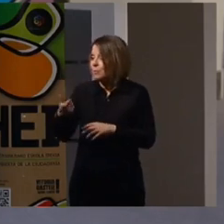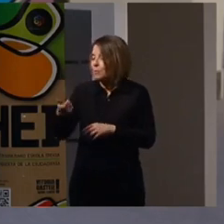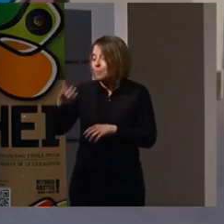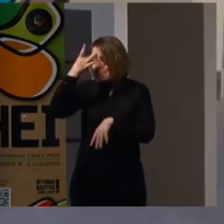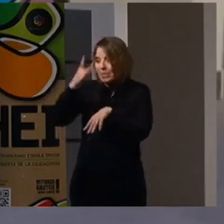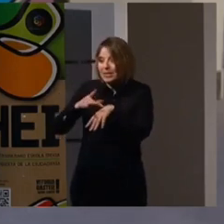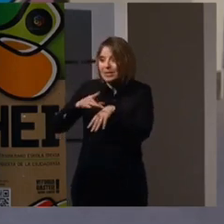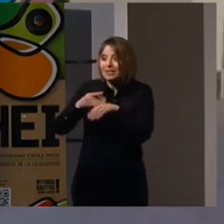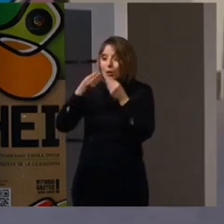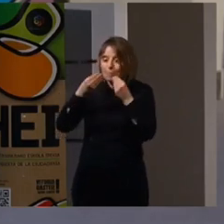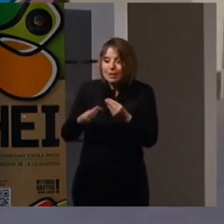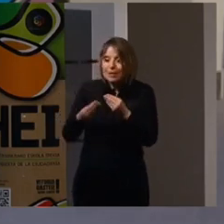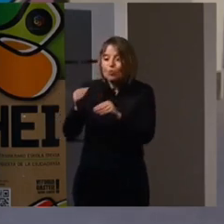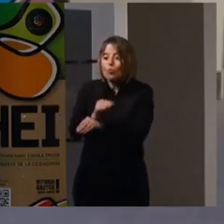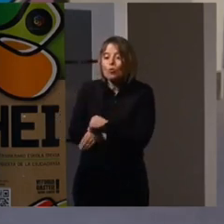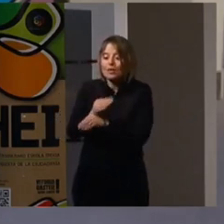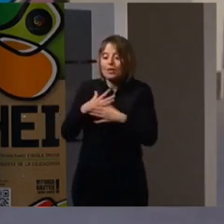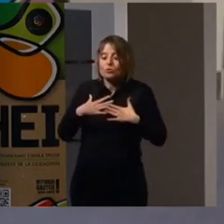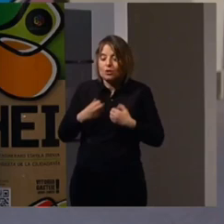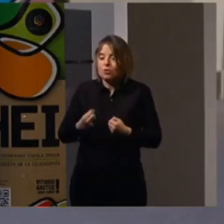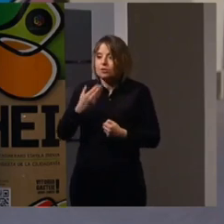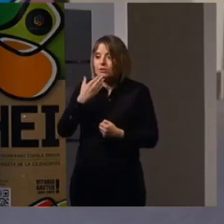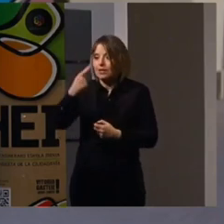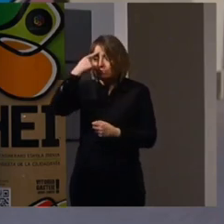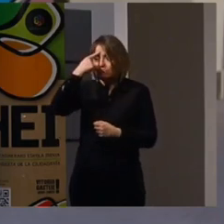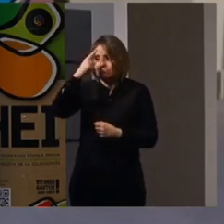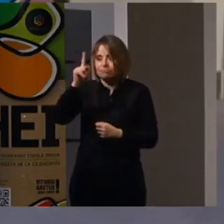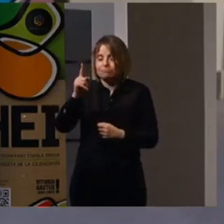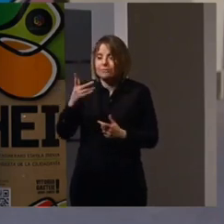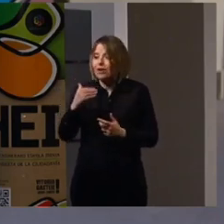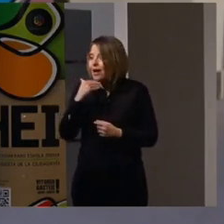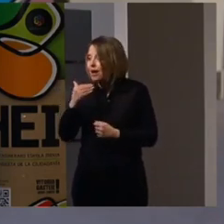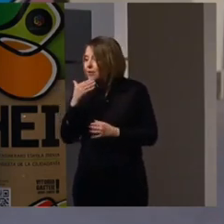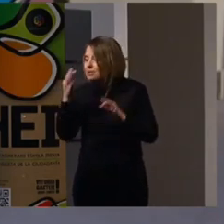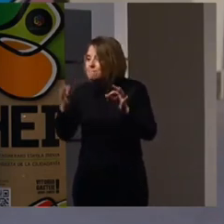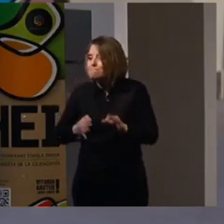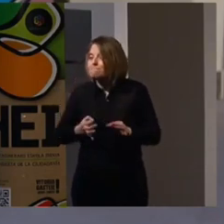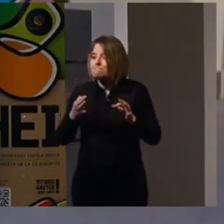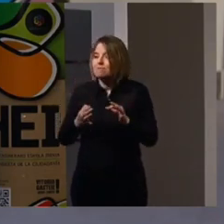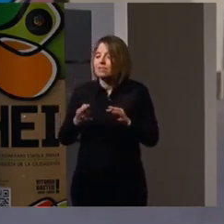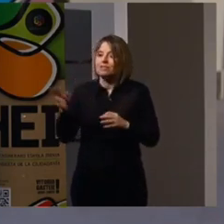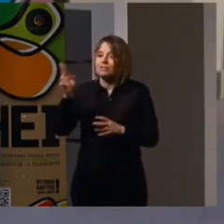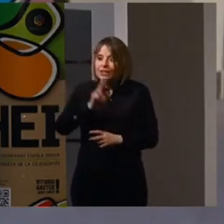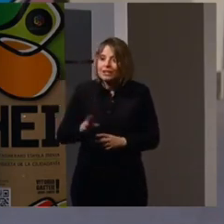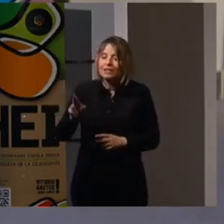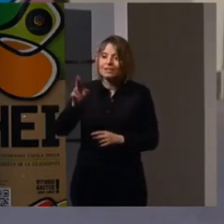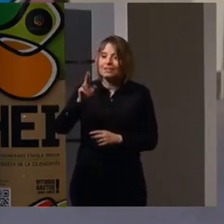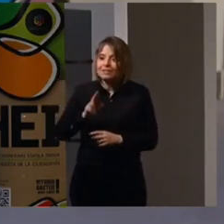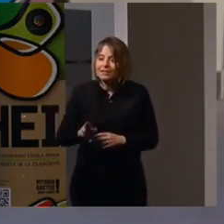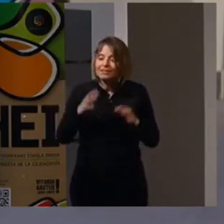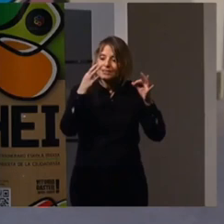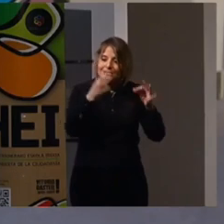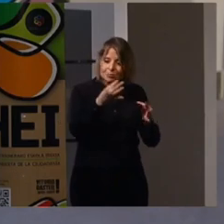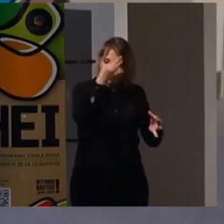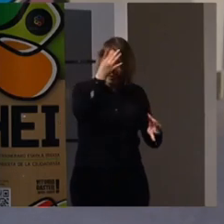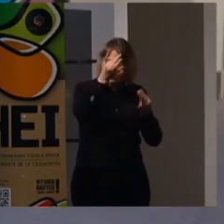medicina bien o no puedes hacer un cuidado de la salud bueno sin tenerlo en cuenta, pero por lo que sea, una y otra vez como que nos vamos a la parte